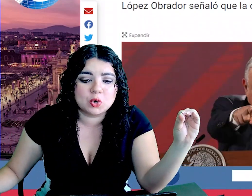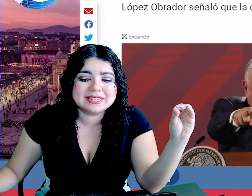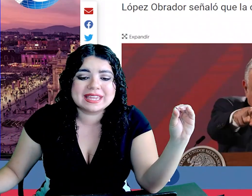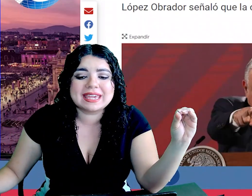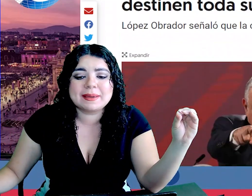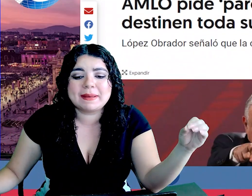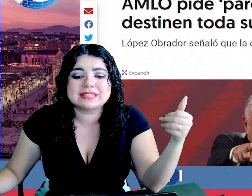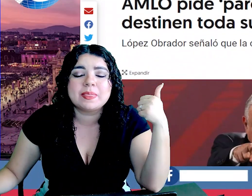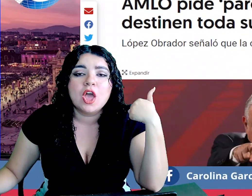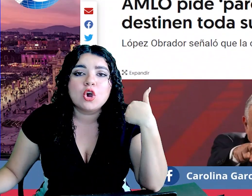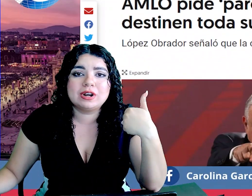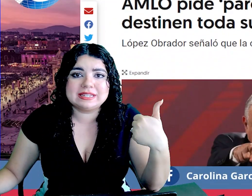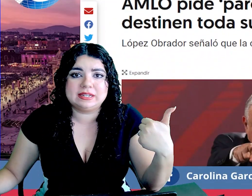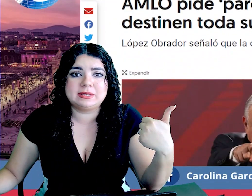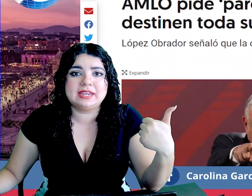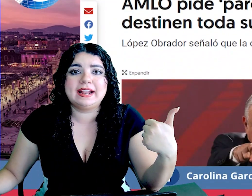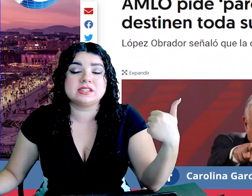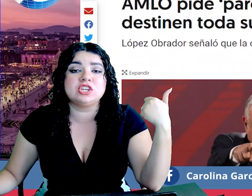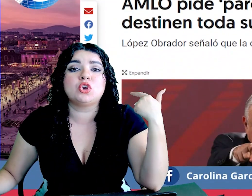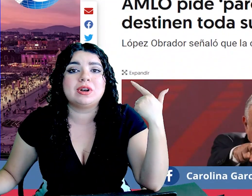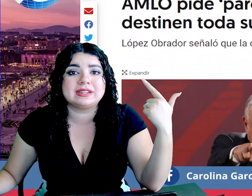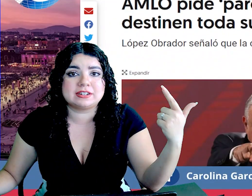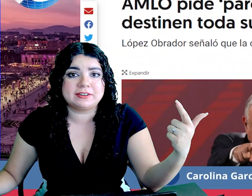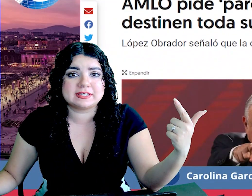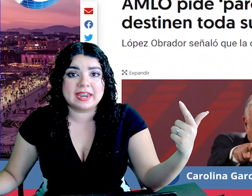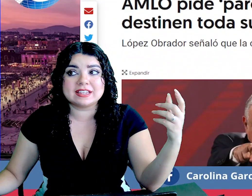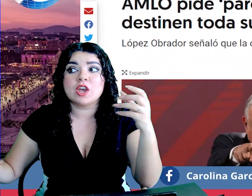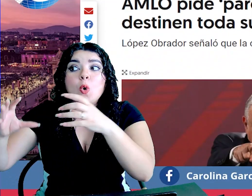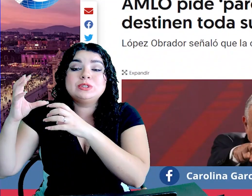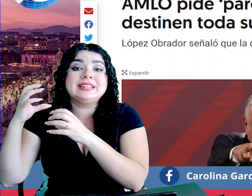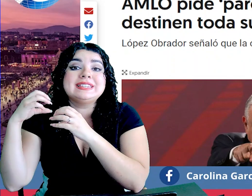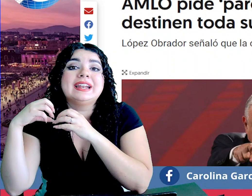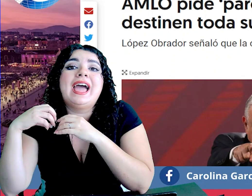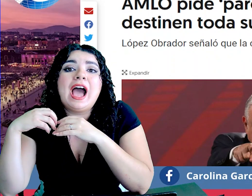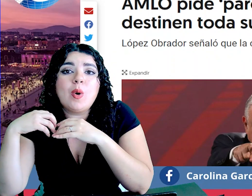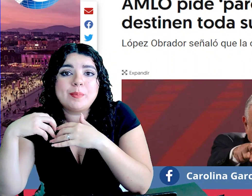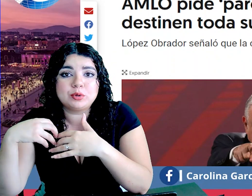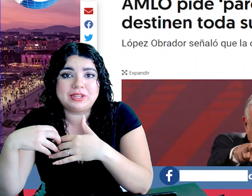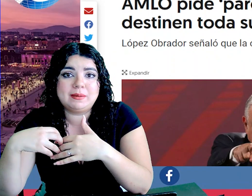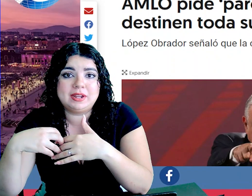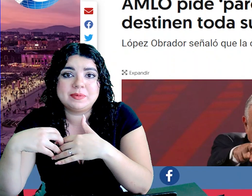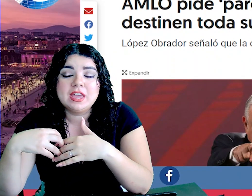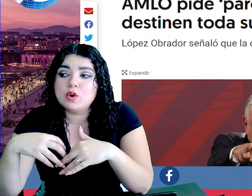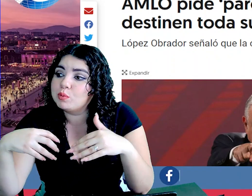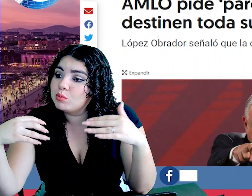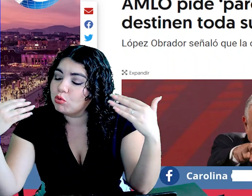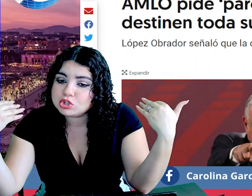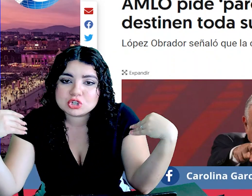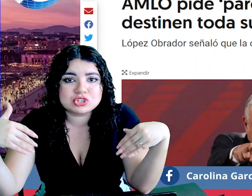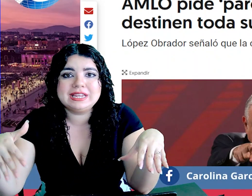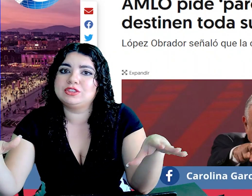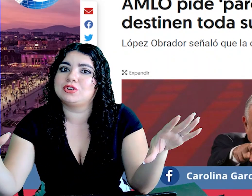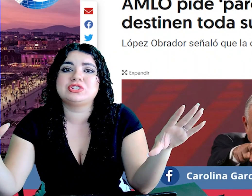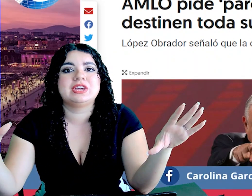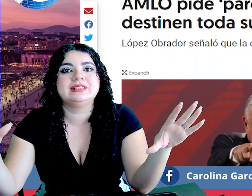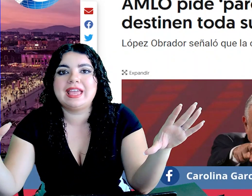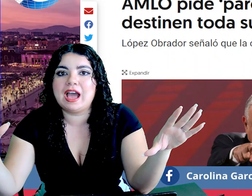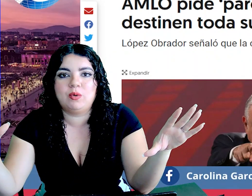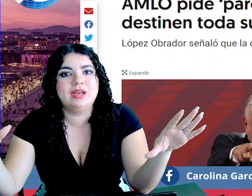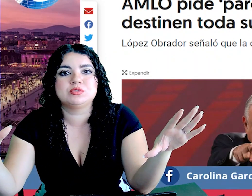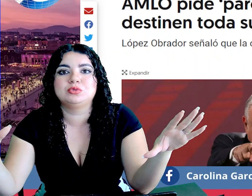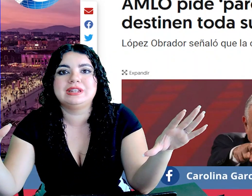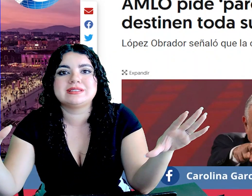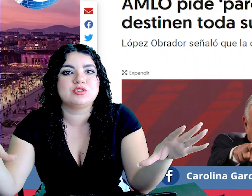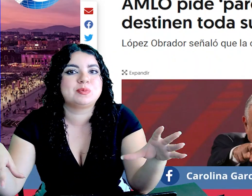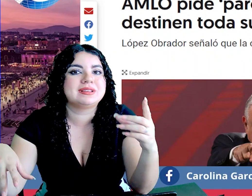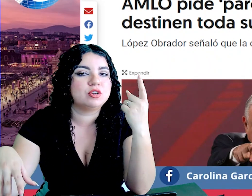doméstico. Y es que, ¿qué pasa con las cerveceras y con las refresqueras? Utilizan agua potable. Muchos litros de agua